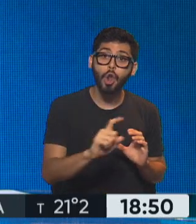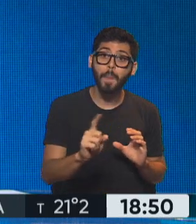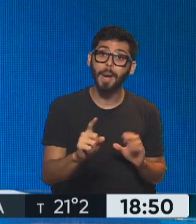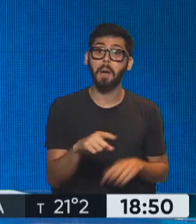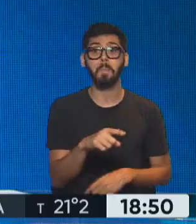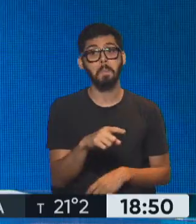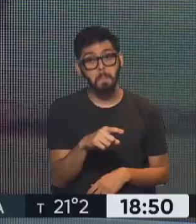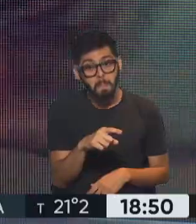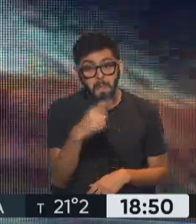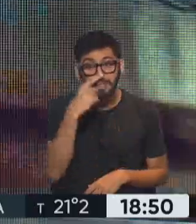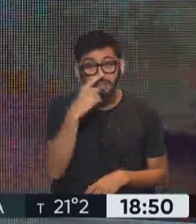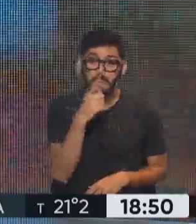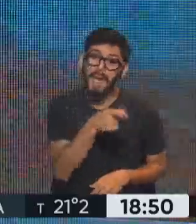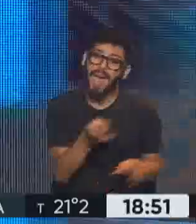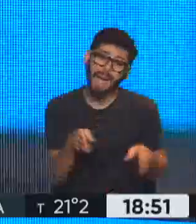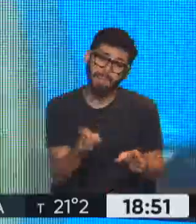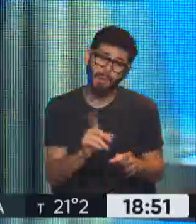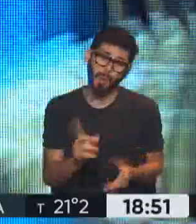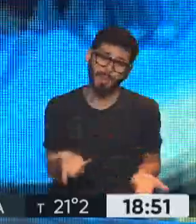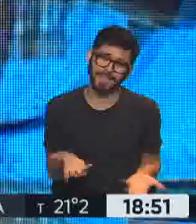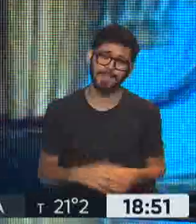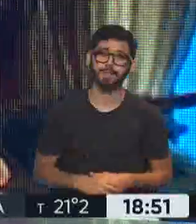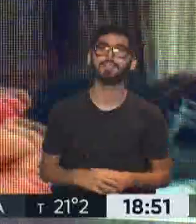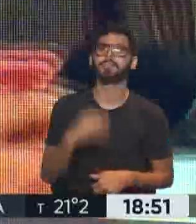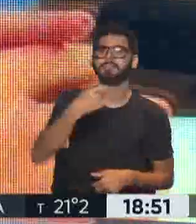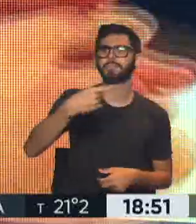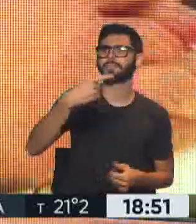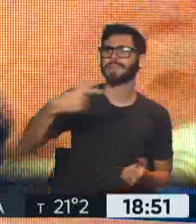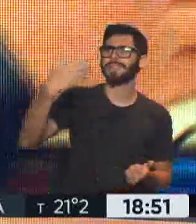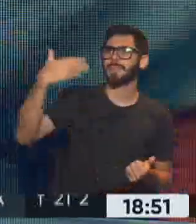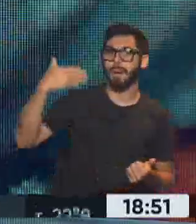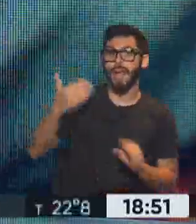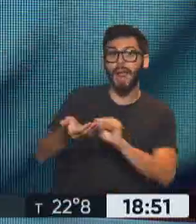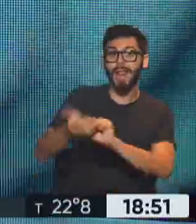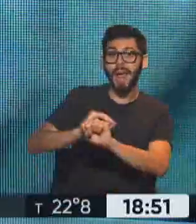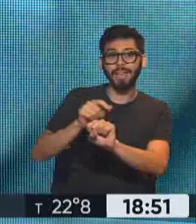por ahí el camino. Venimos hablando de hace varias semanas que se le pide, sobre todo Larreta, que es uno de los que